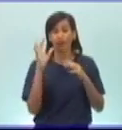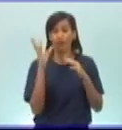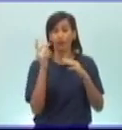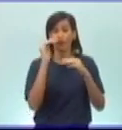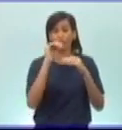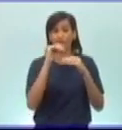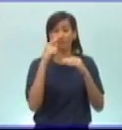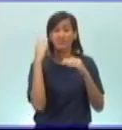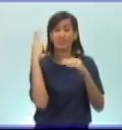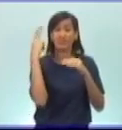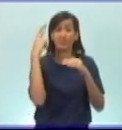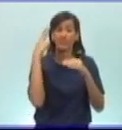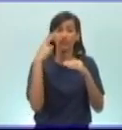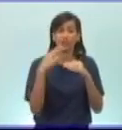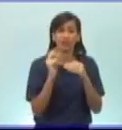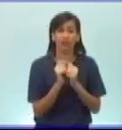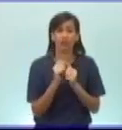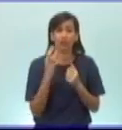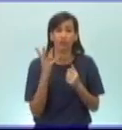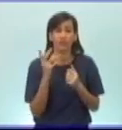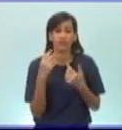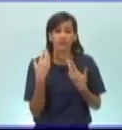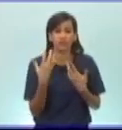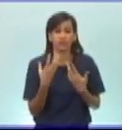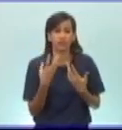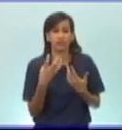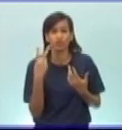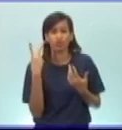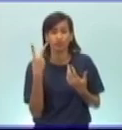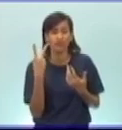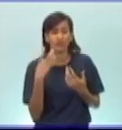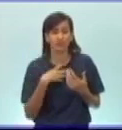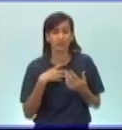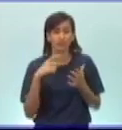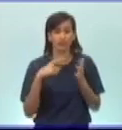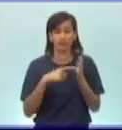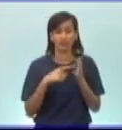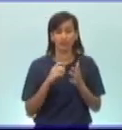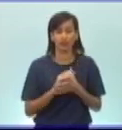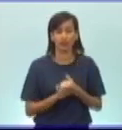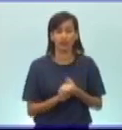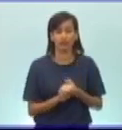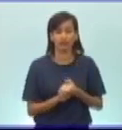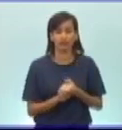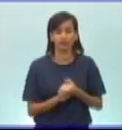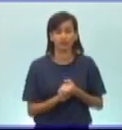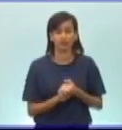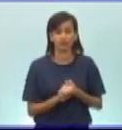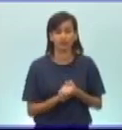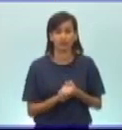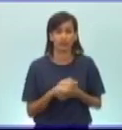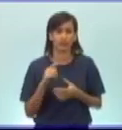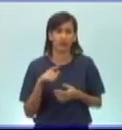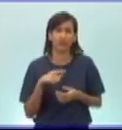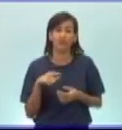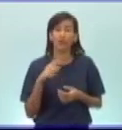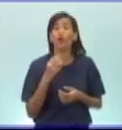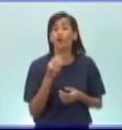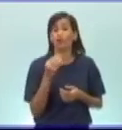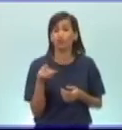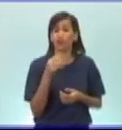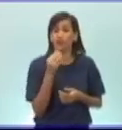es el número 2. Fíjense, en este caso sobre todo, que es el que más pueden tener tendencia a equivocaciones, yo no